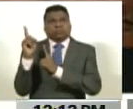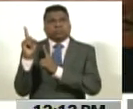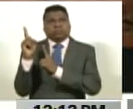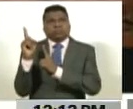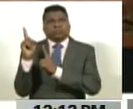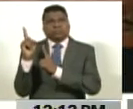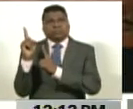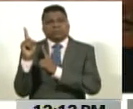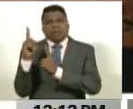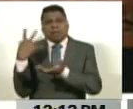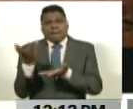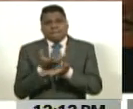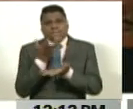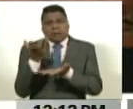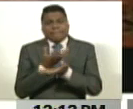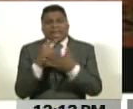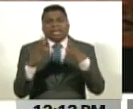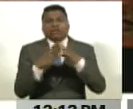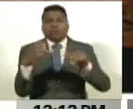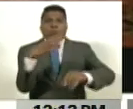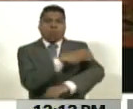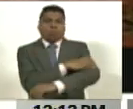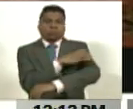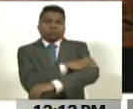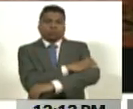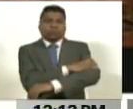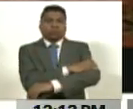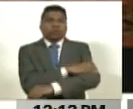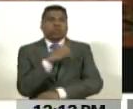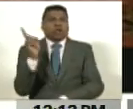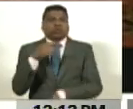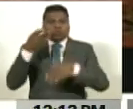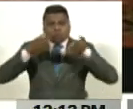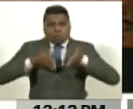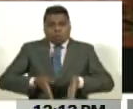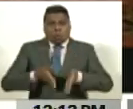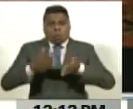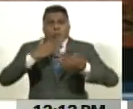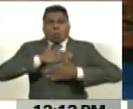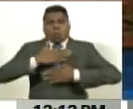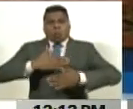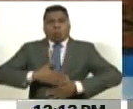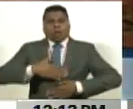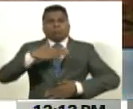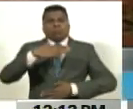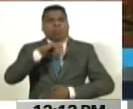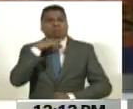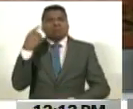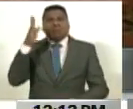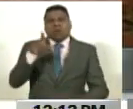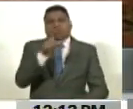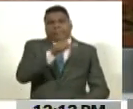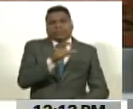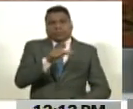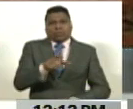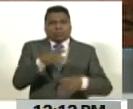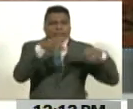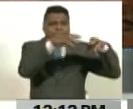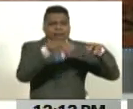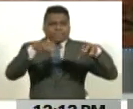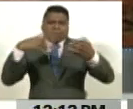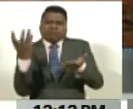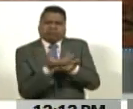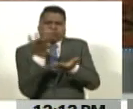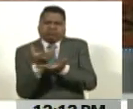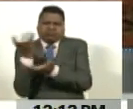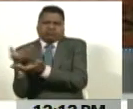¿no? Eso han intentado, mira, no solo que sacaron esas urnas y las quemaron y las colocaron como barricadas, es decir, profanaron